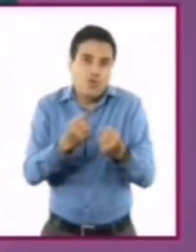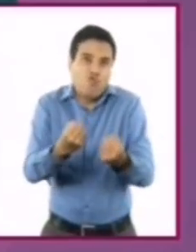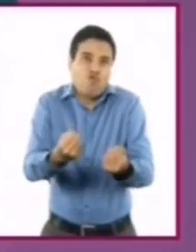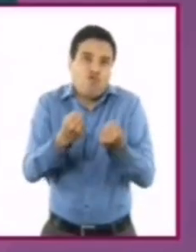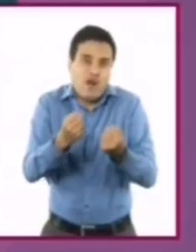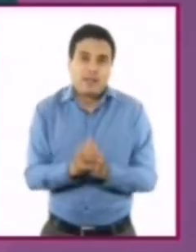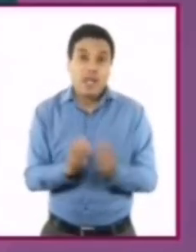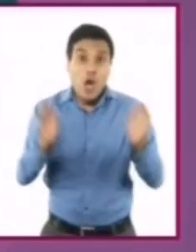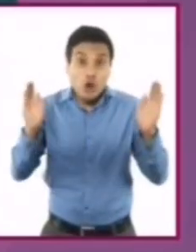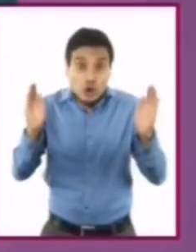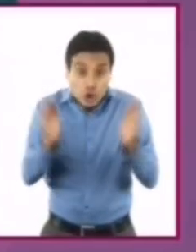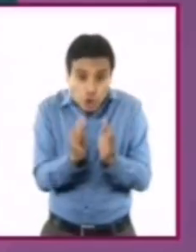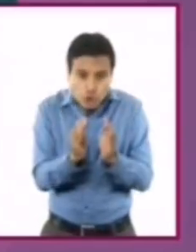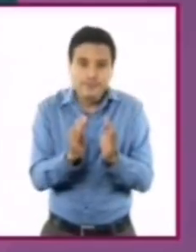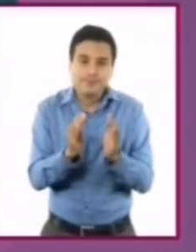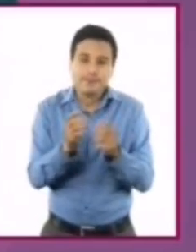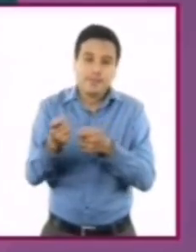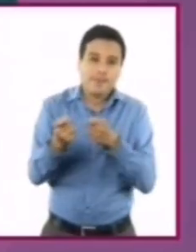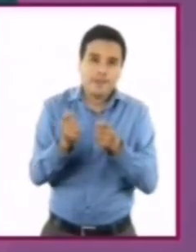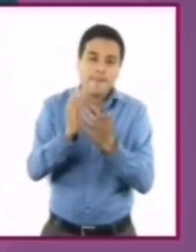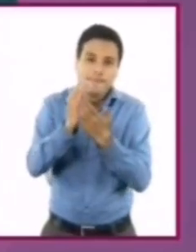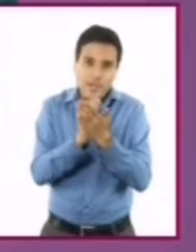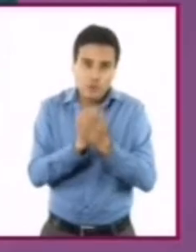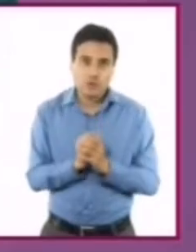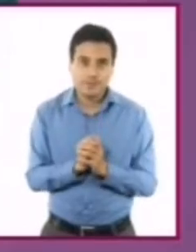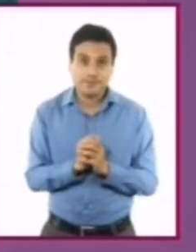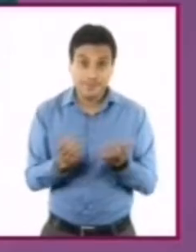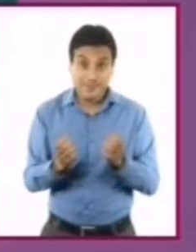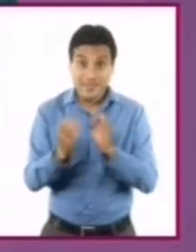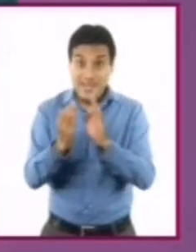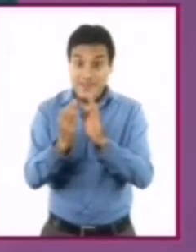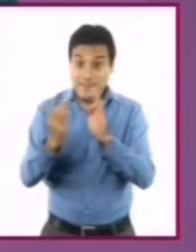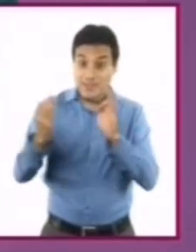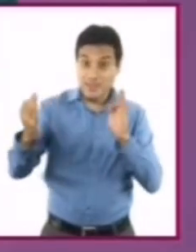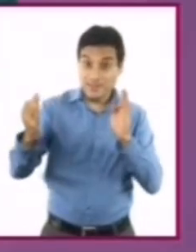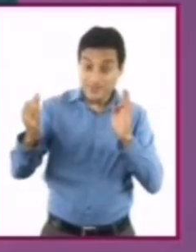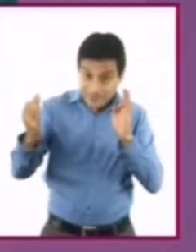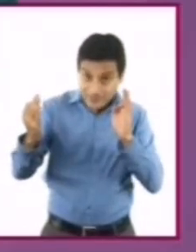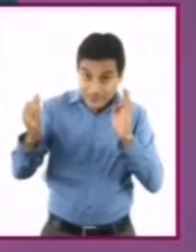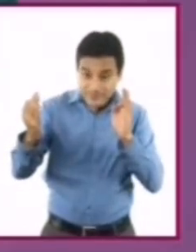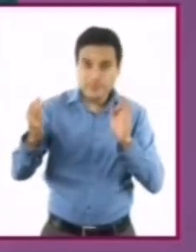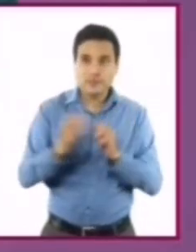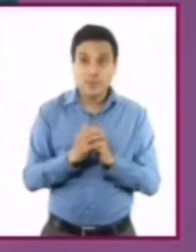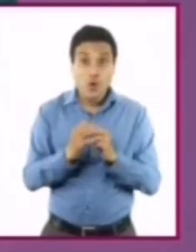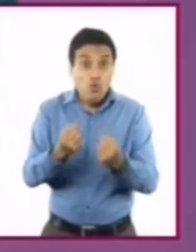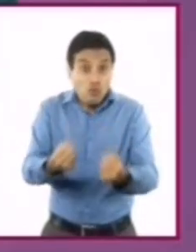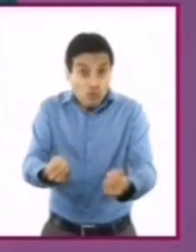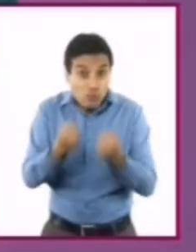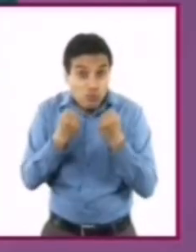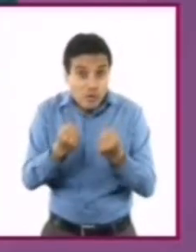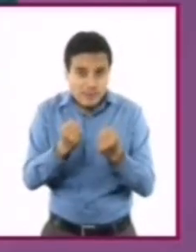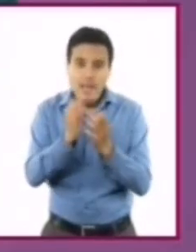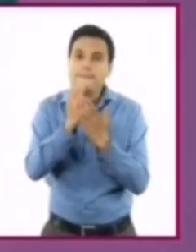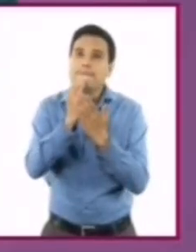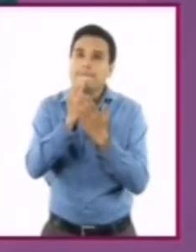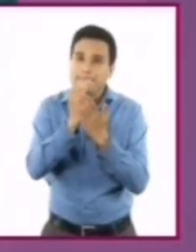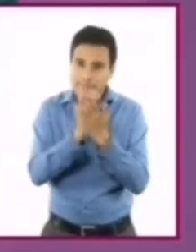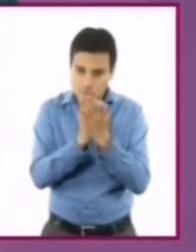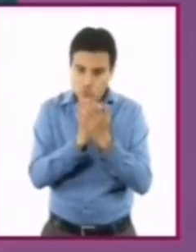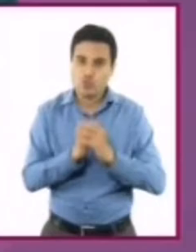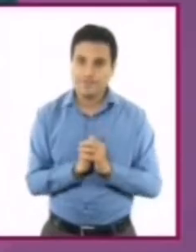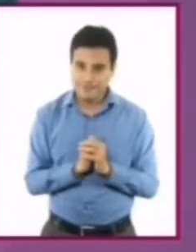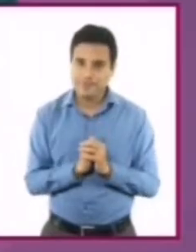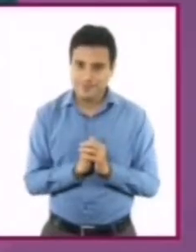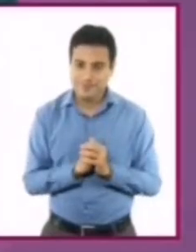de atracción entre ellas, y cuanto mayor sea la distancia de separación, la fuerza de atracción será más